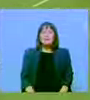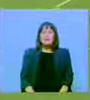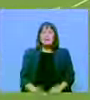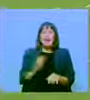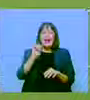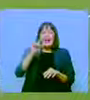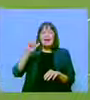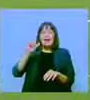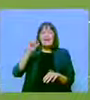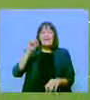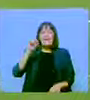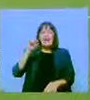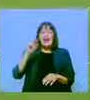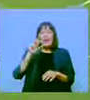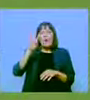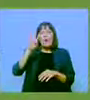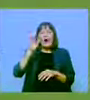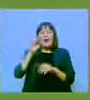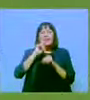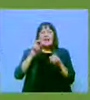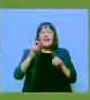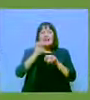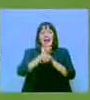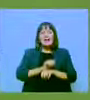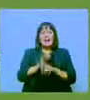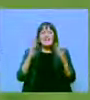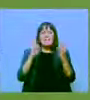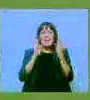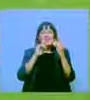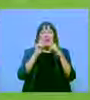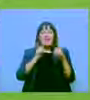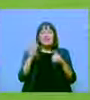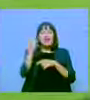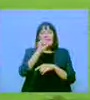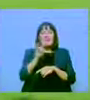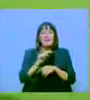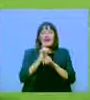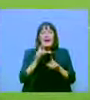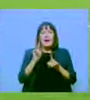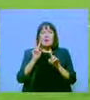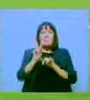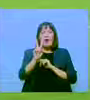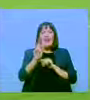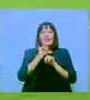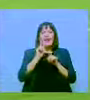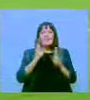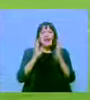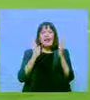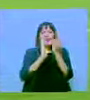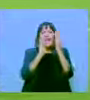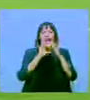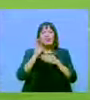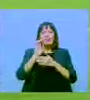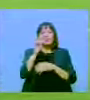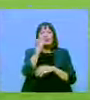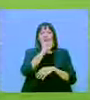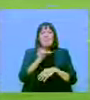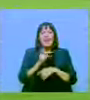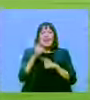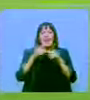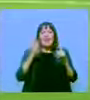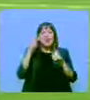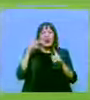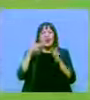Alen Guevara, con 40 clásicos, lidera el departamento de enfrentamientos ante Saprissa. El volante enfrenta a los tibaseños desde el